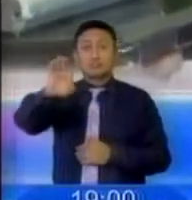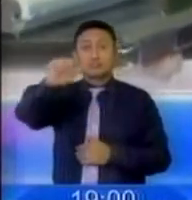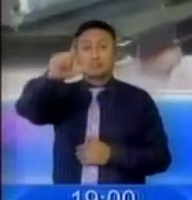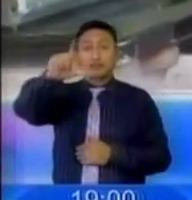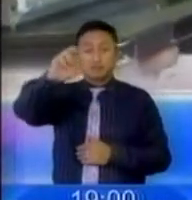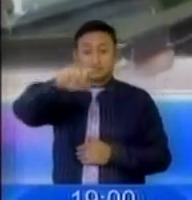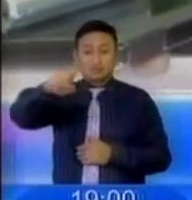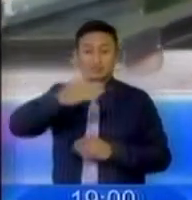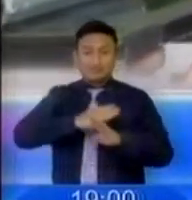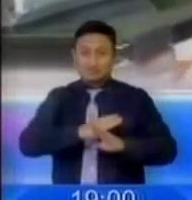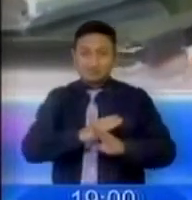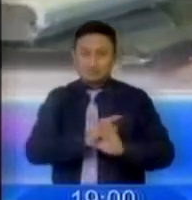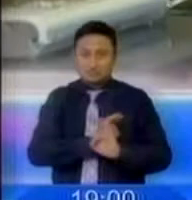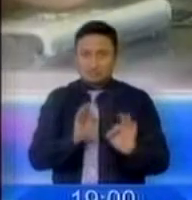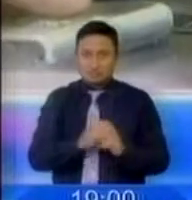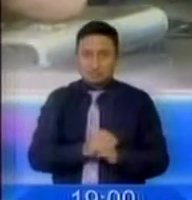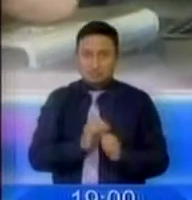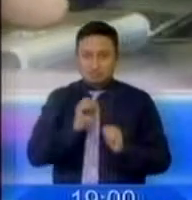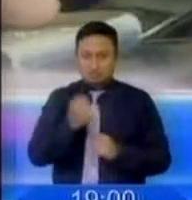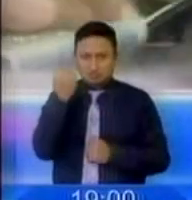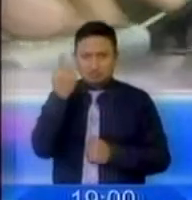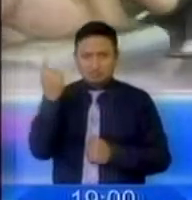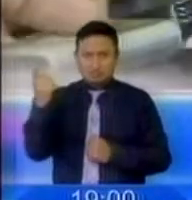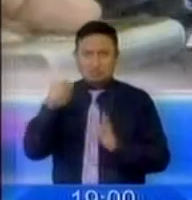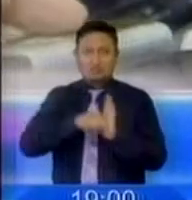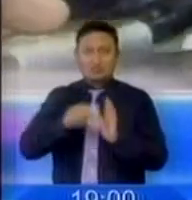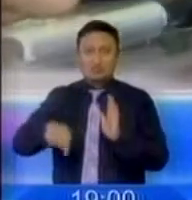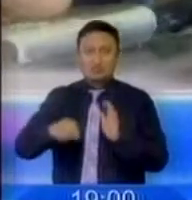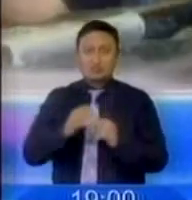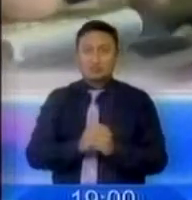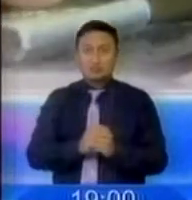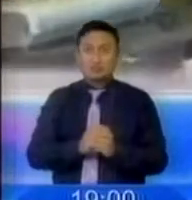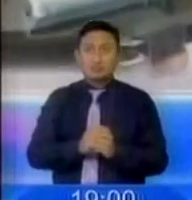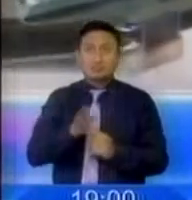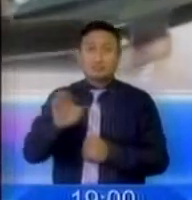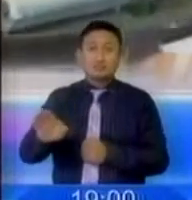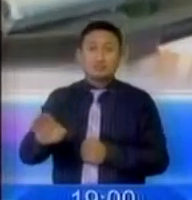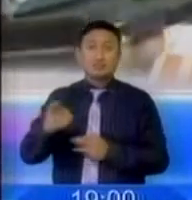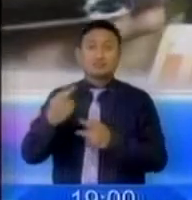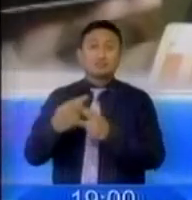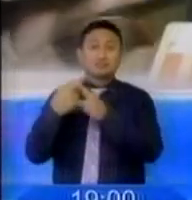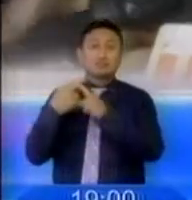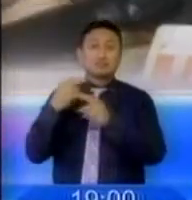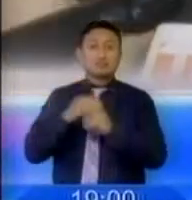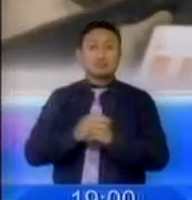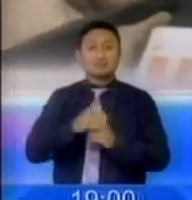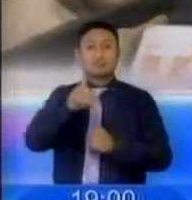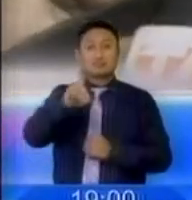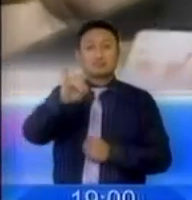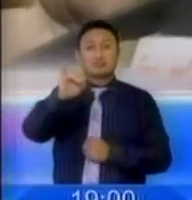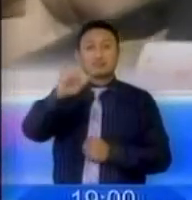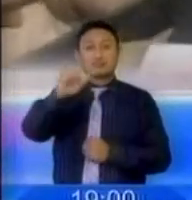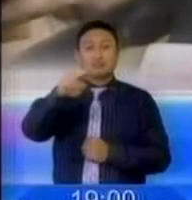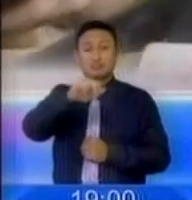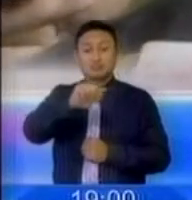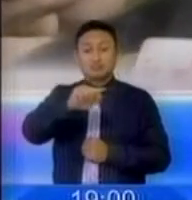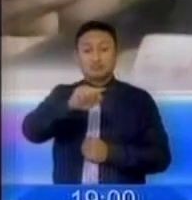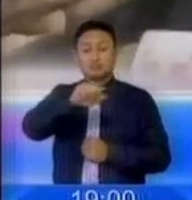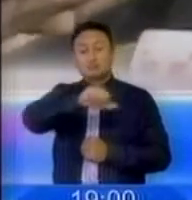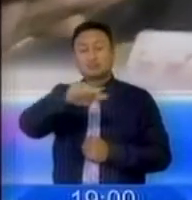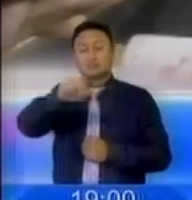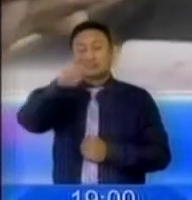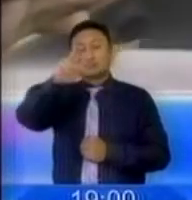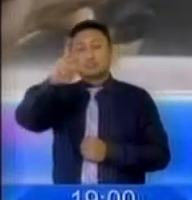no la defiende. Estamos claros que el abogado que tiene el caso de la señora Falcón y del señor